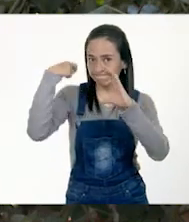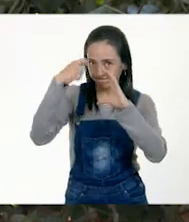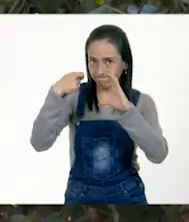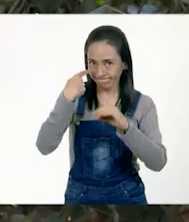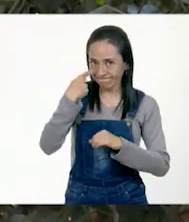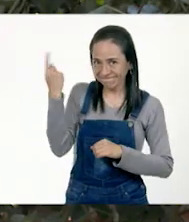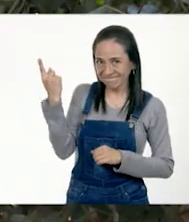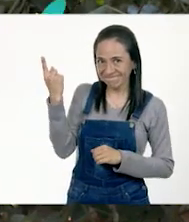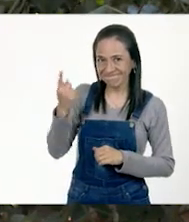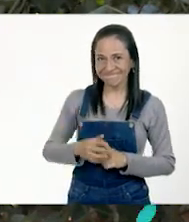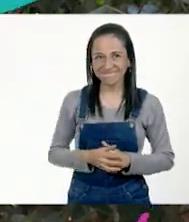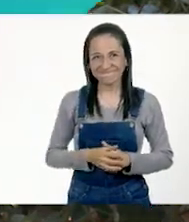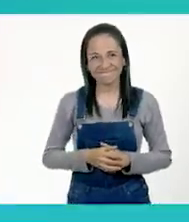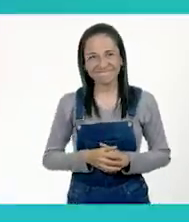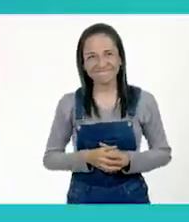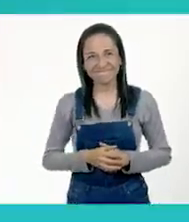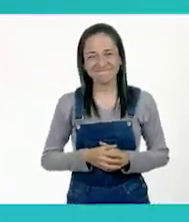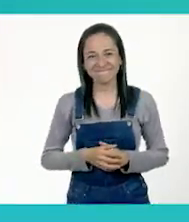video!